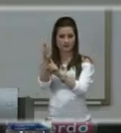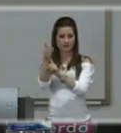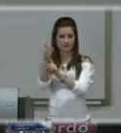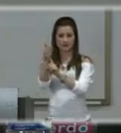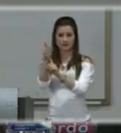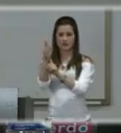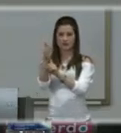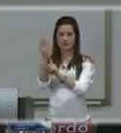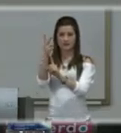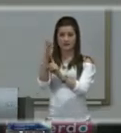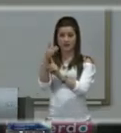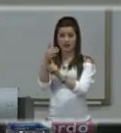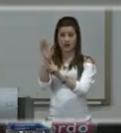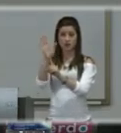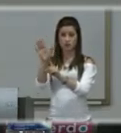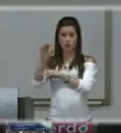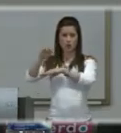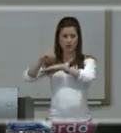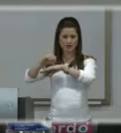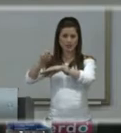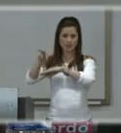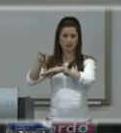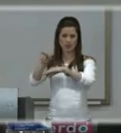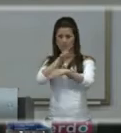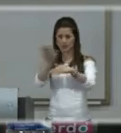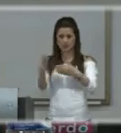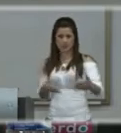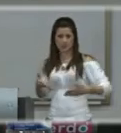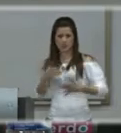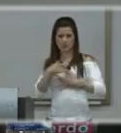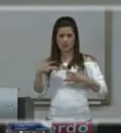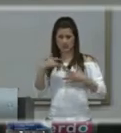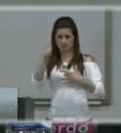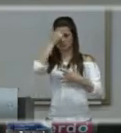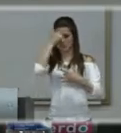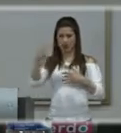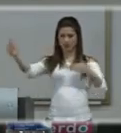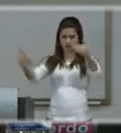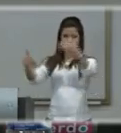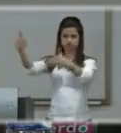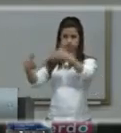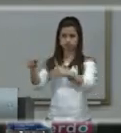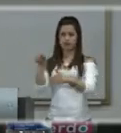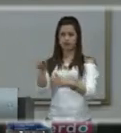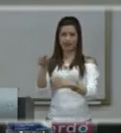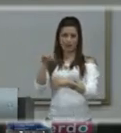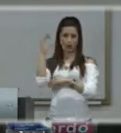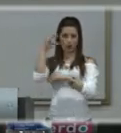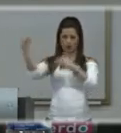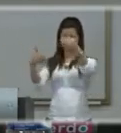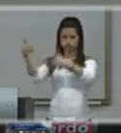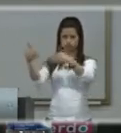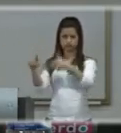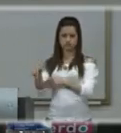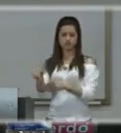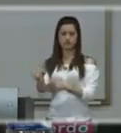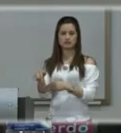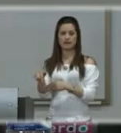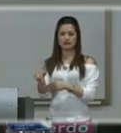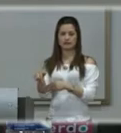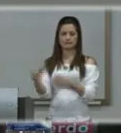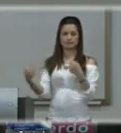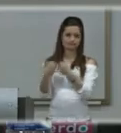la organización, digamos que, o el mayor prestador de servicios en salud sexual y reproductiva En el país,